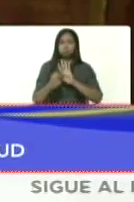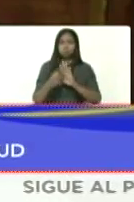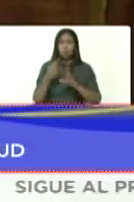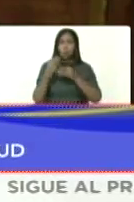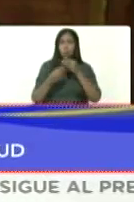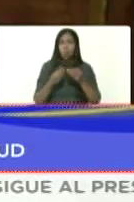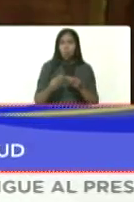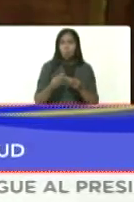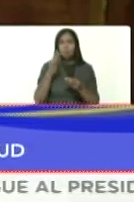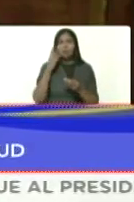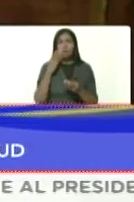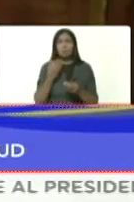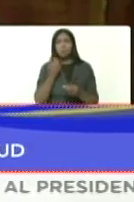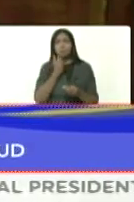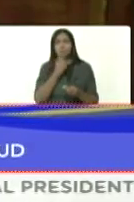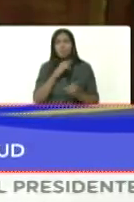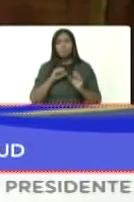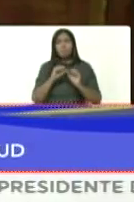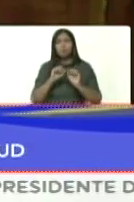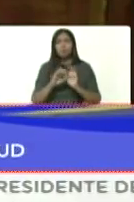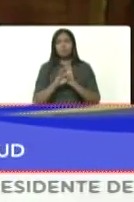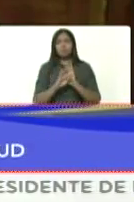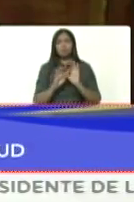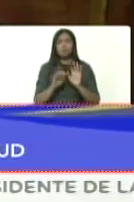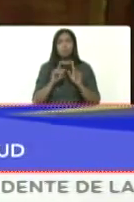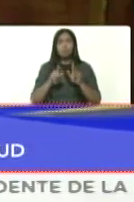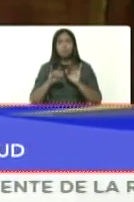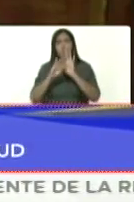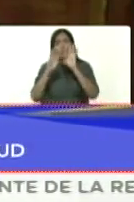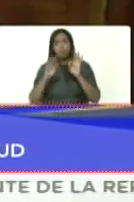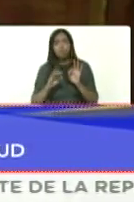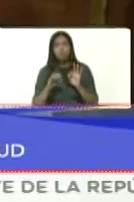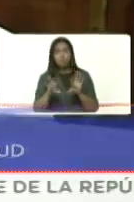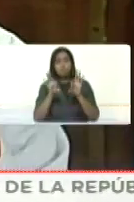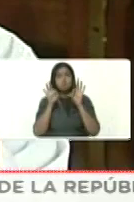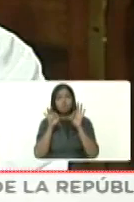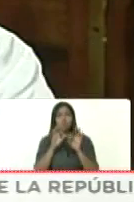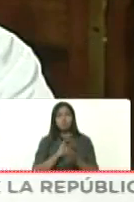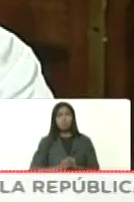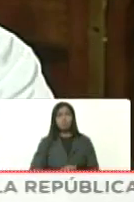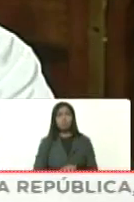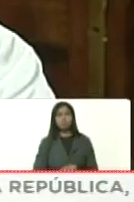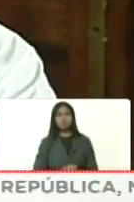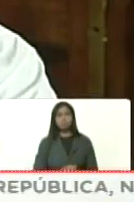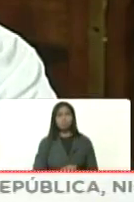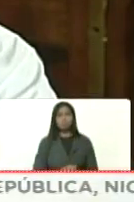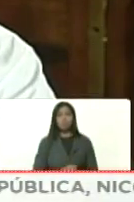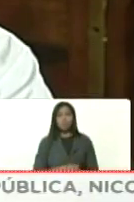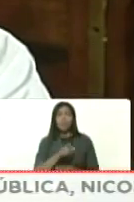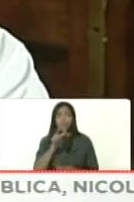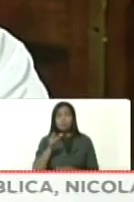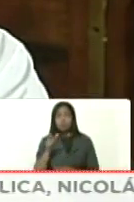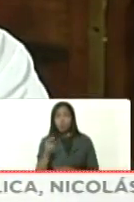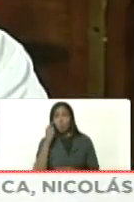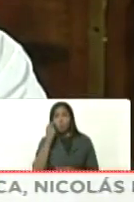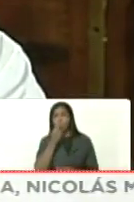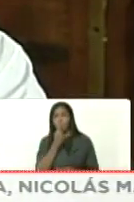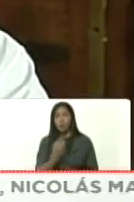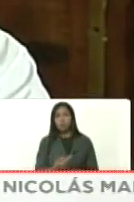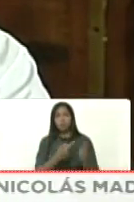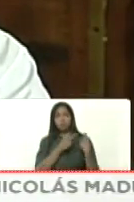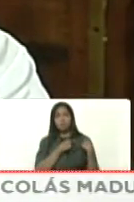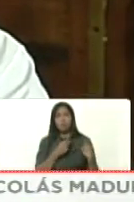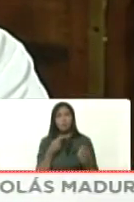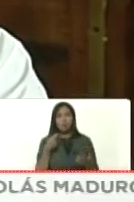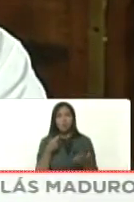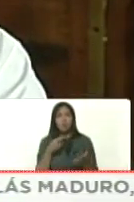muy específicas del ojo. Por ejemplo, vamos a abrir subespecialidades de segmento anterior, que son las personas, los oftalmólogos que se encargan de las